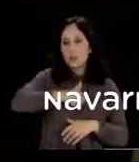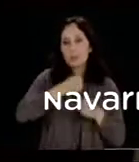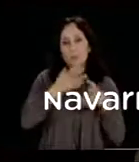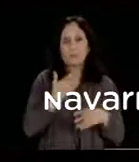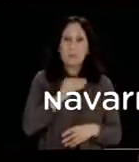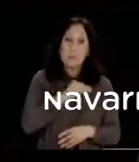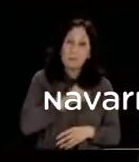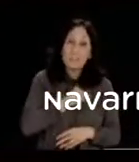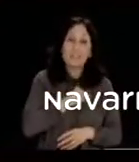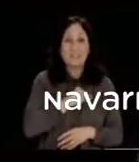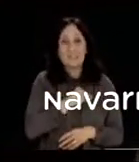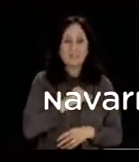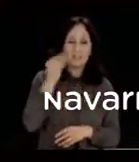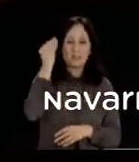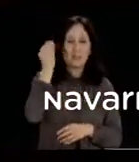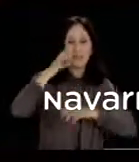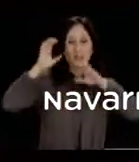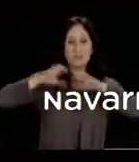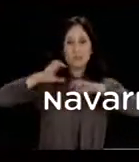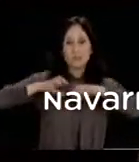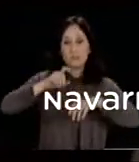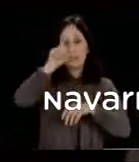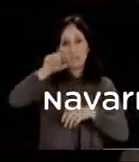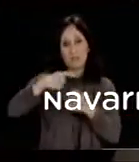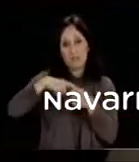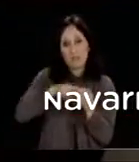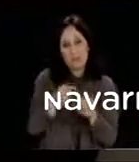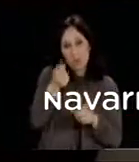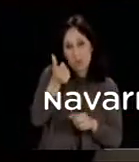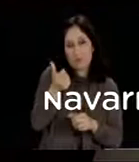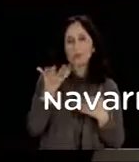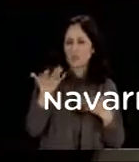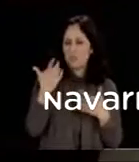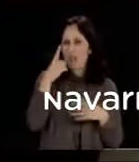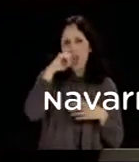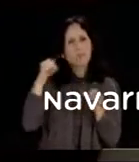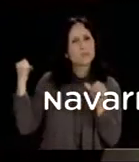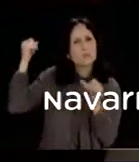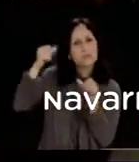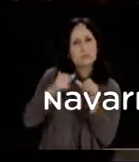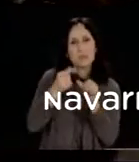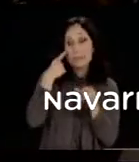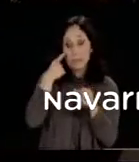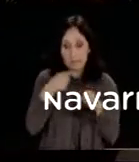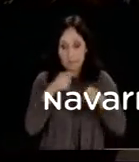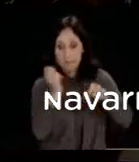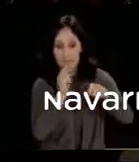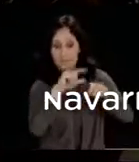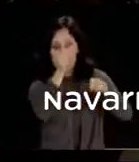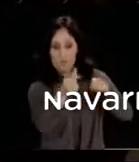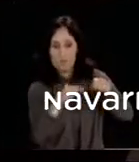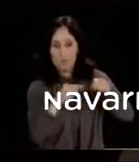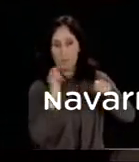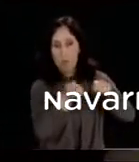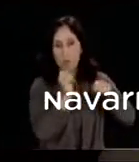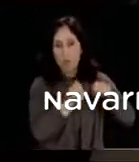ha participado tanta gente por el miedo a la lluvia y a la nieve. Sí. Pero oye, llevamos muchos años y mira cómo se me ha quedado la perola después de tantos años de